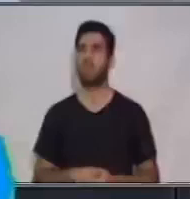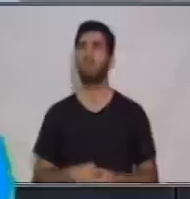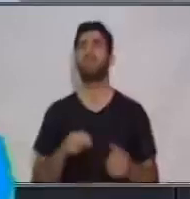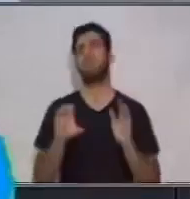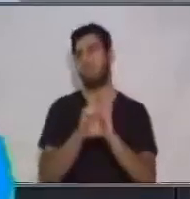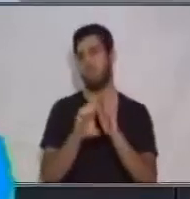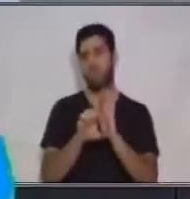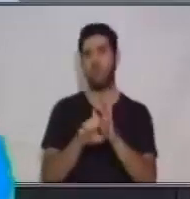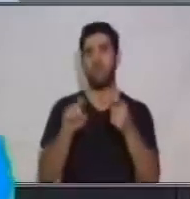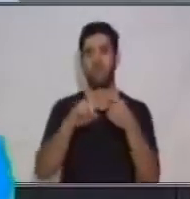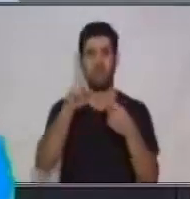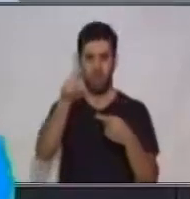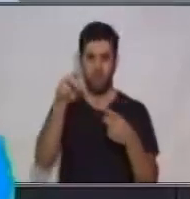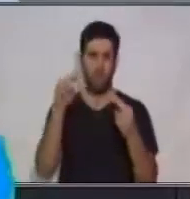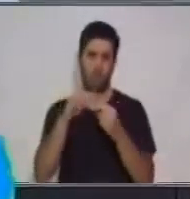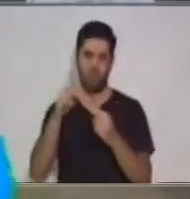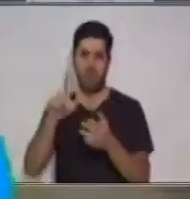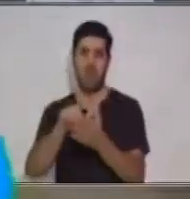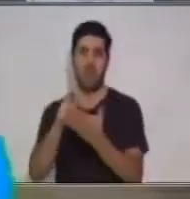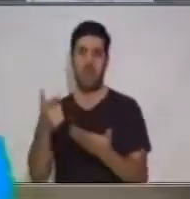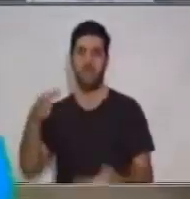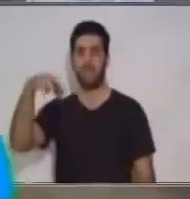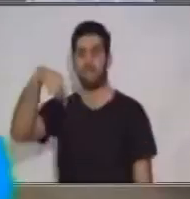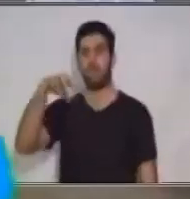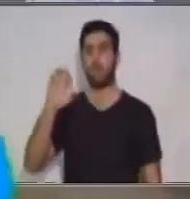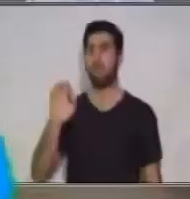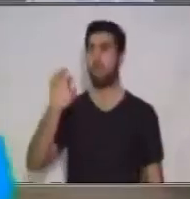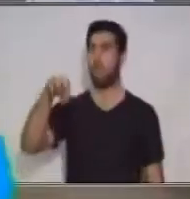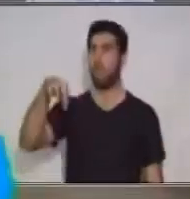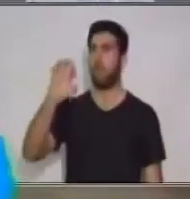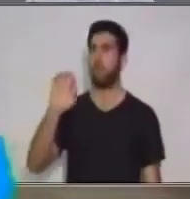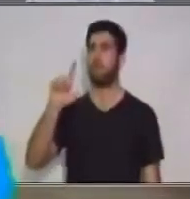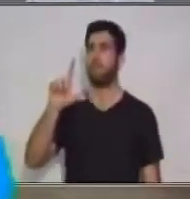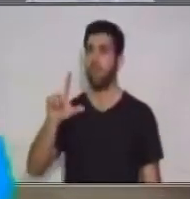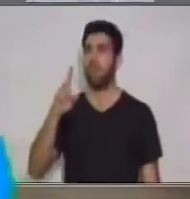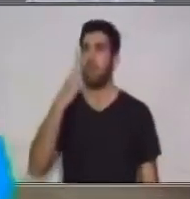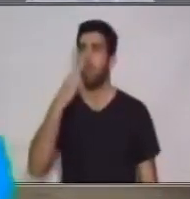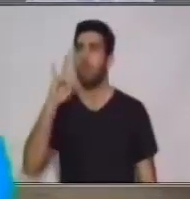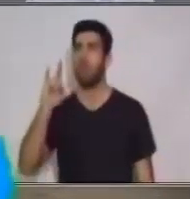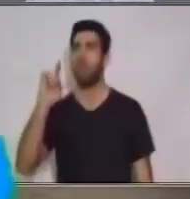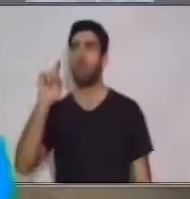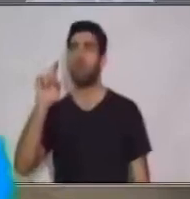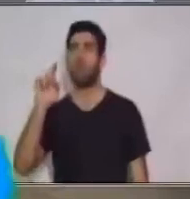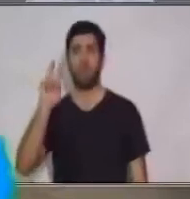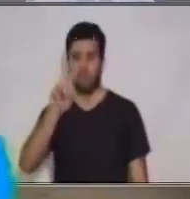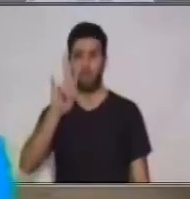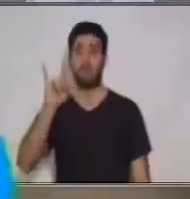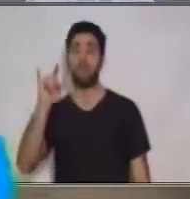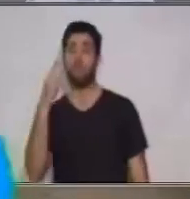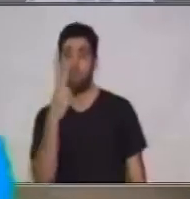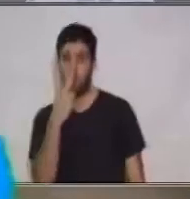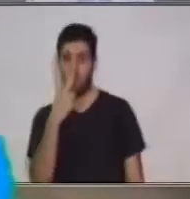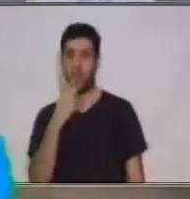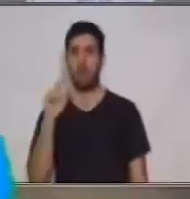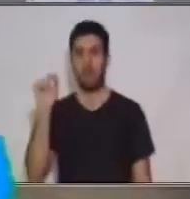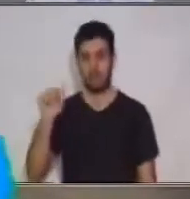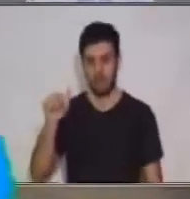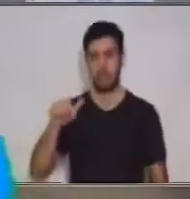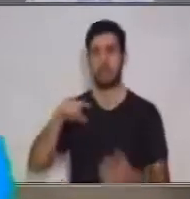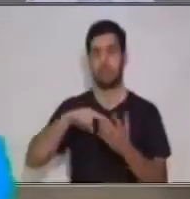es el Popol Vuh, ¿sí? Si has tenido la oportunidad de leerlo o algún fragmento, pues